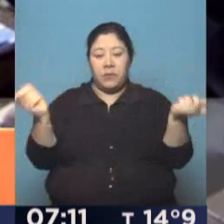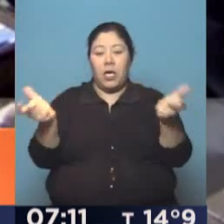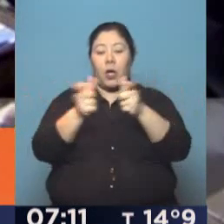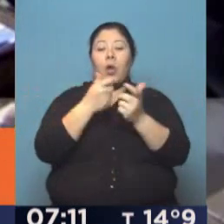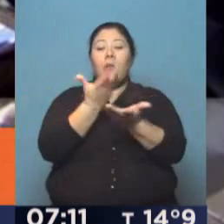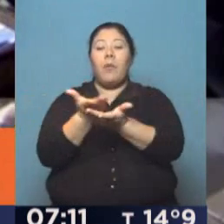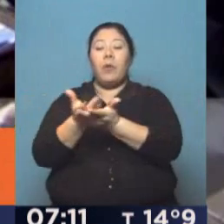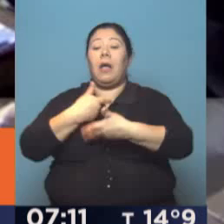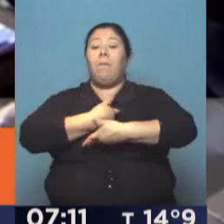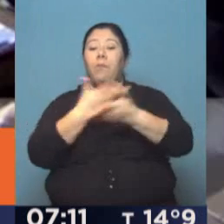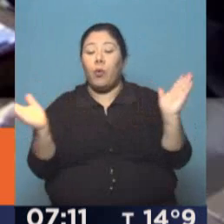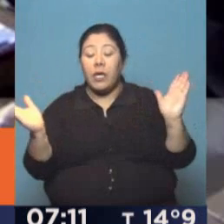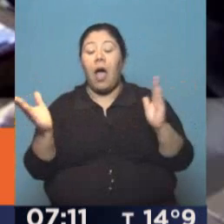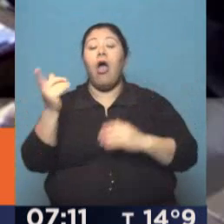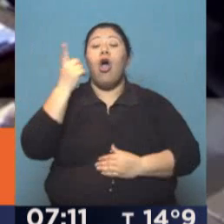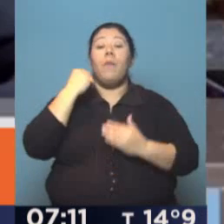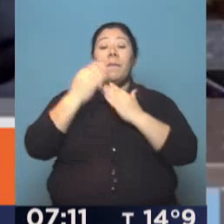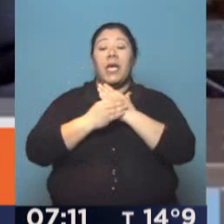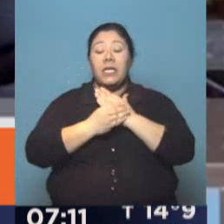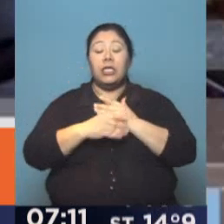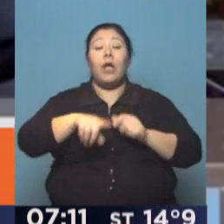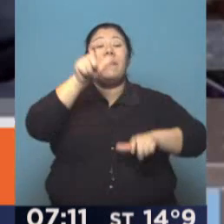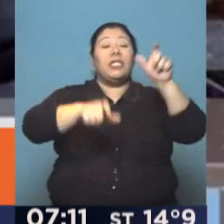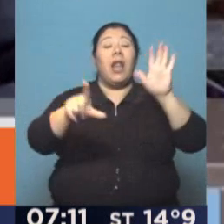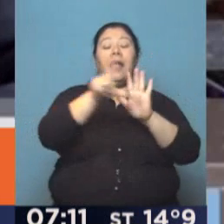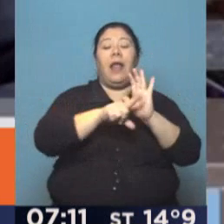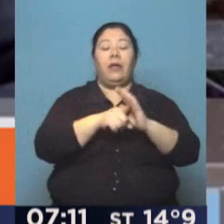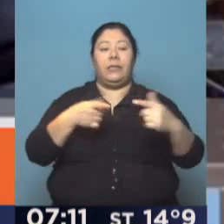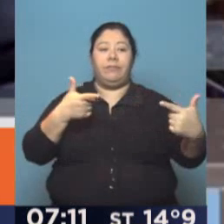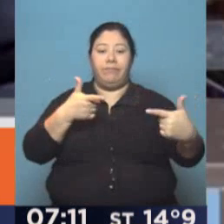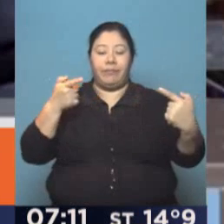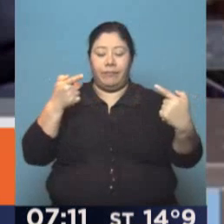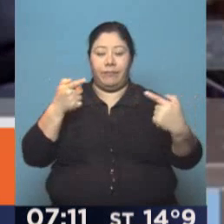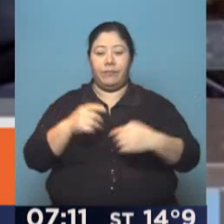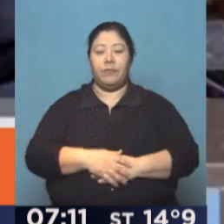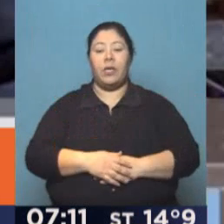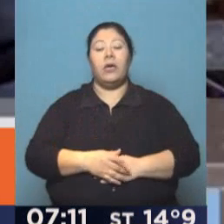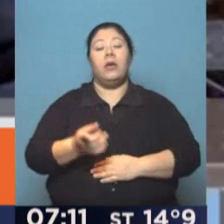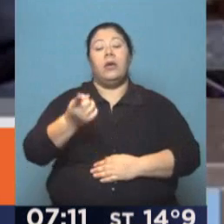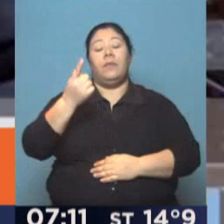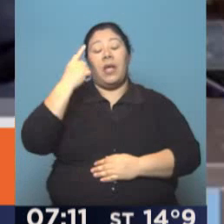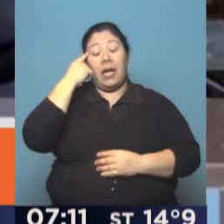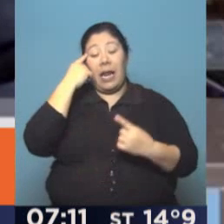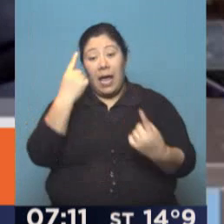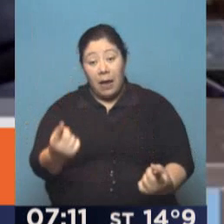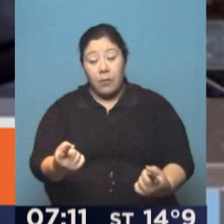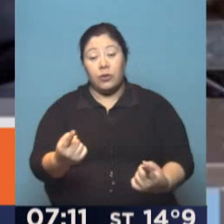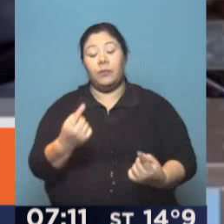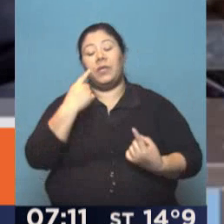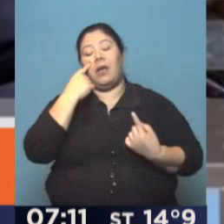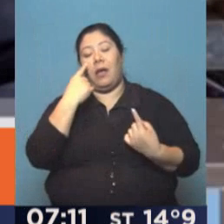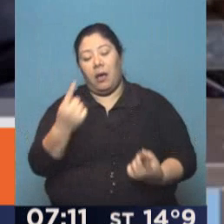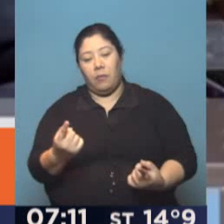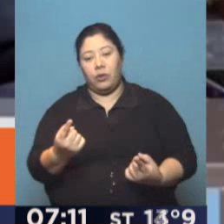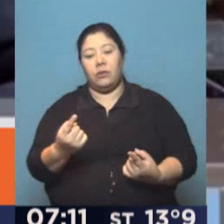cruces entre el ministro y los legisladores. Creemos y seguimos creyendo que no es justo